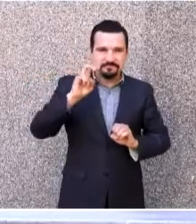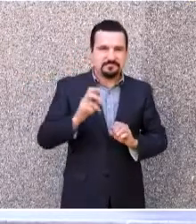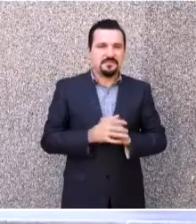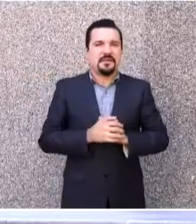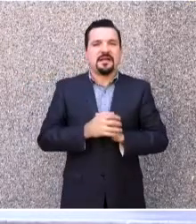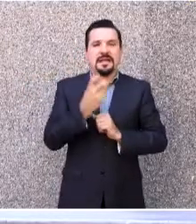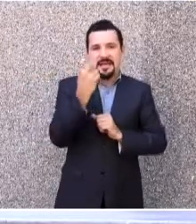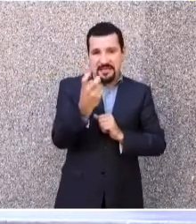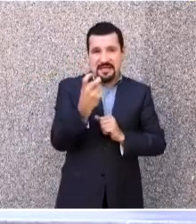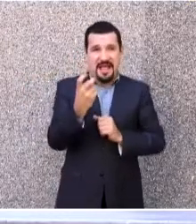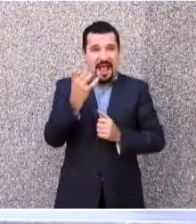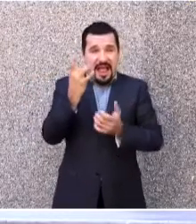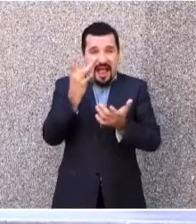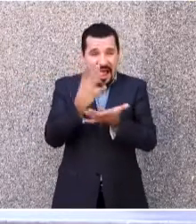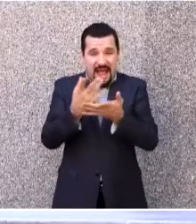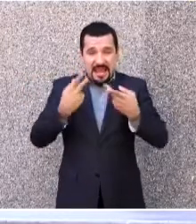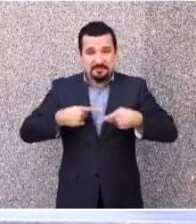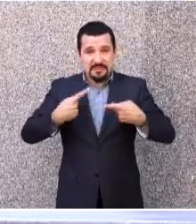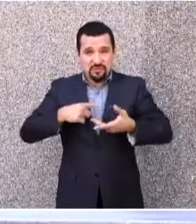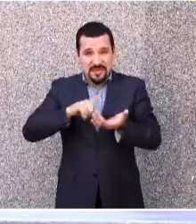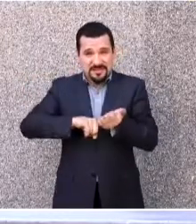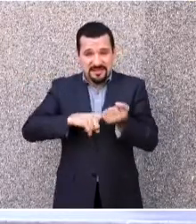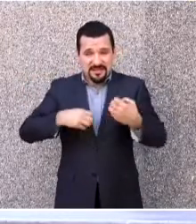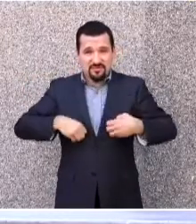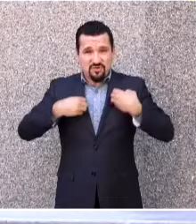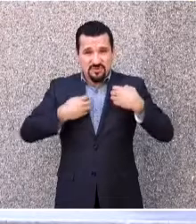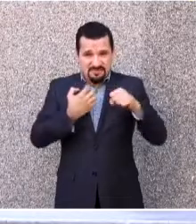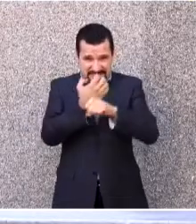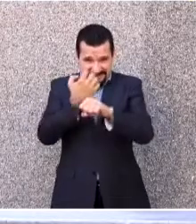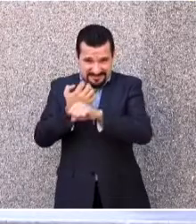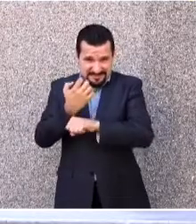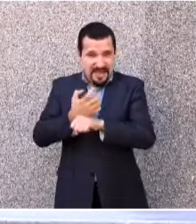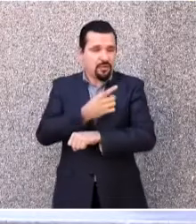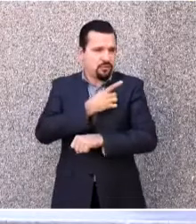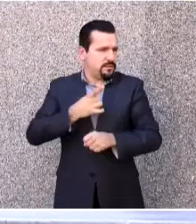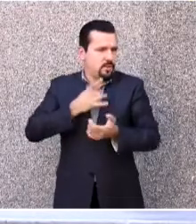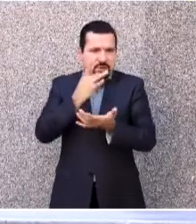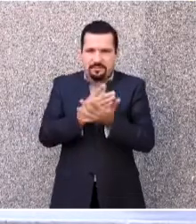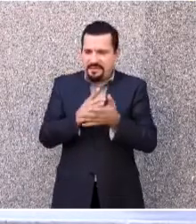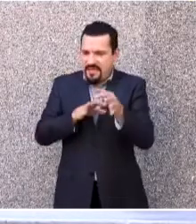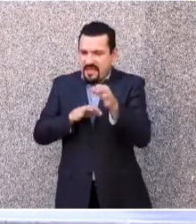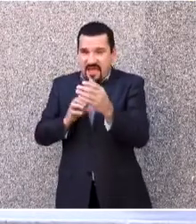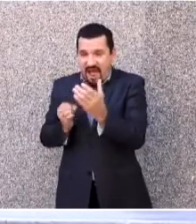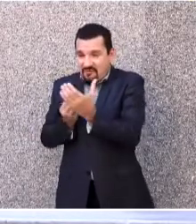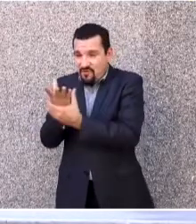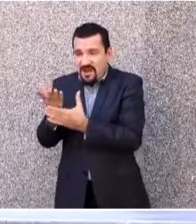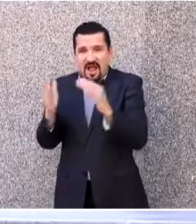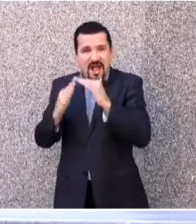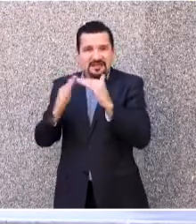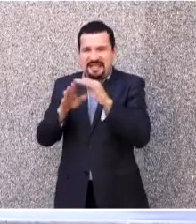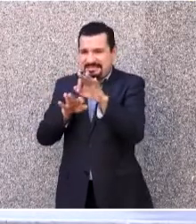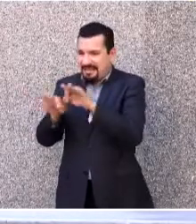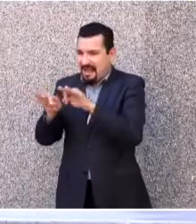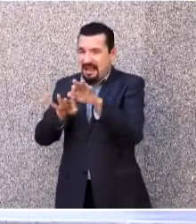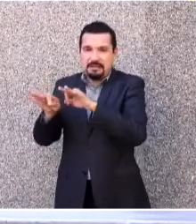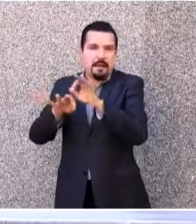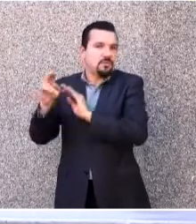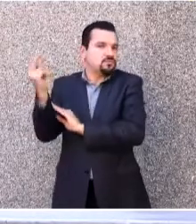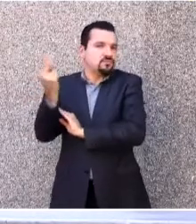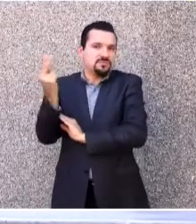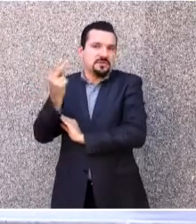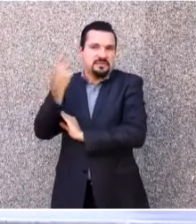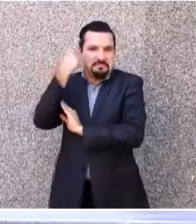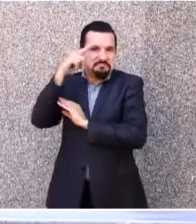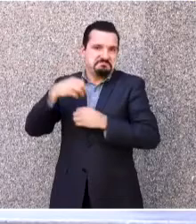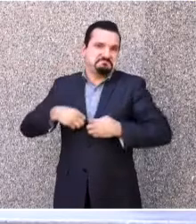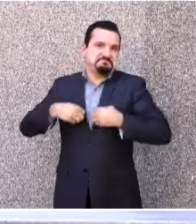solamente aquellas actividades esenciales, ¿sí? Trabajos esenciales, algo que se requiere y es vital,